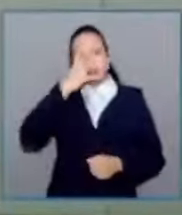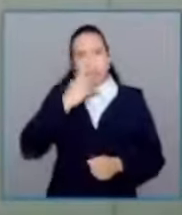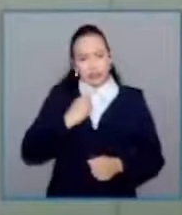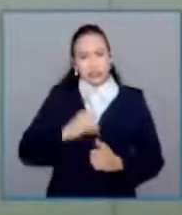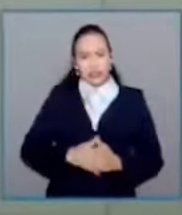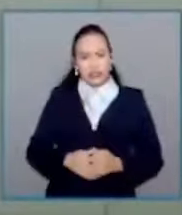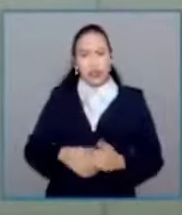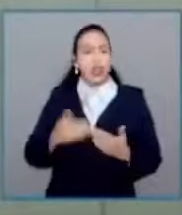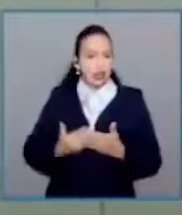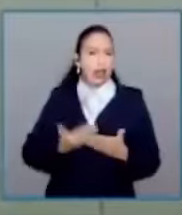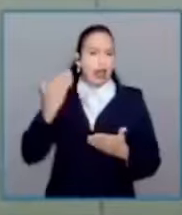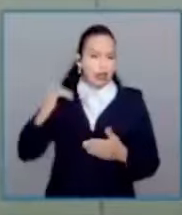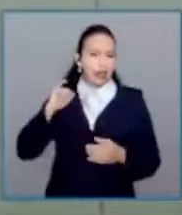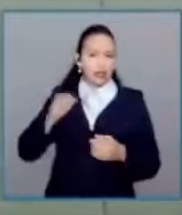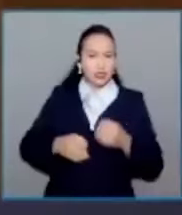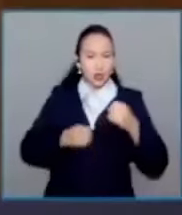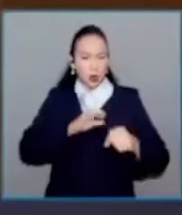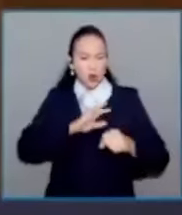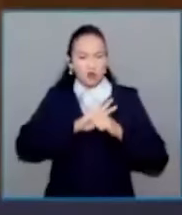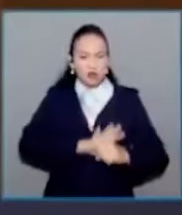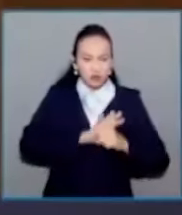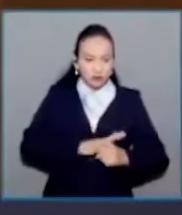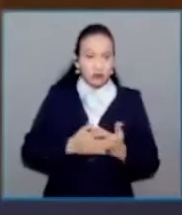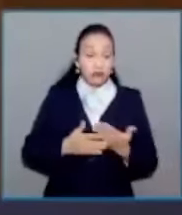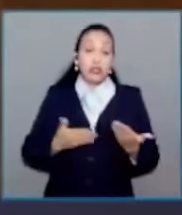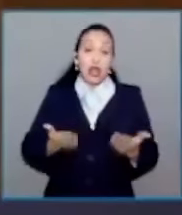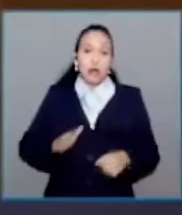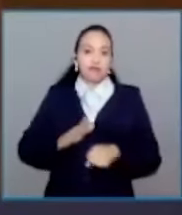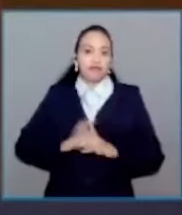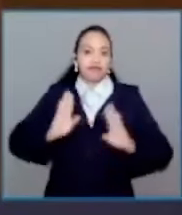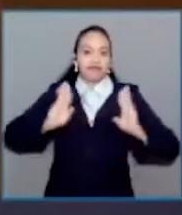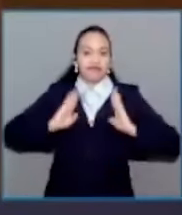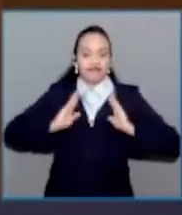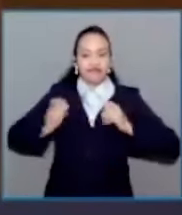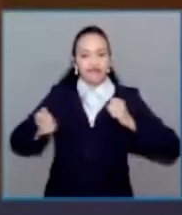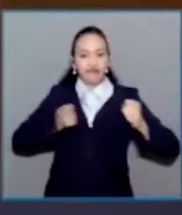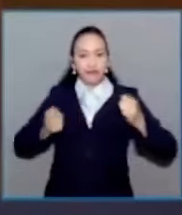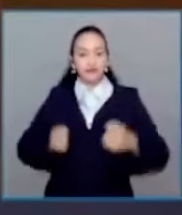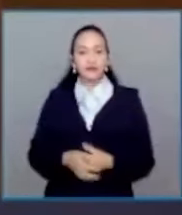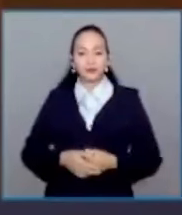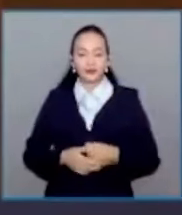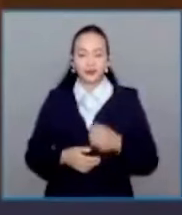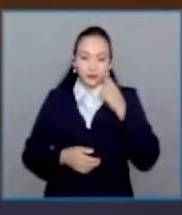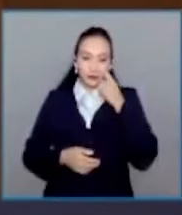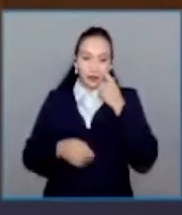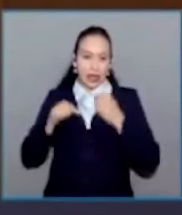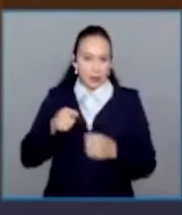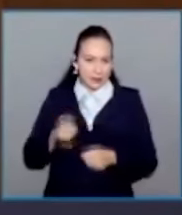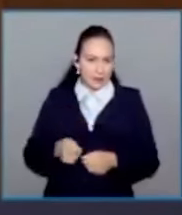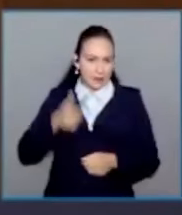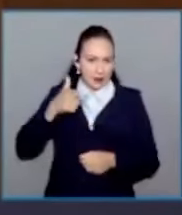limitar el poder de las fuerzas armadas paradoja y cínicamente no sería la primera vez que un tribunal